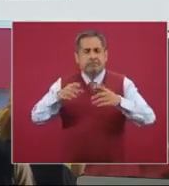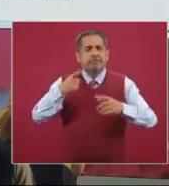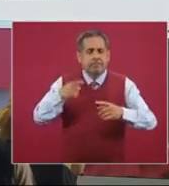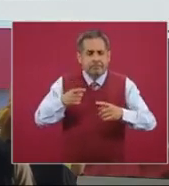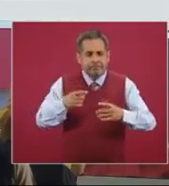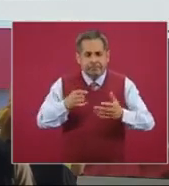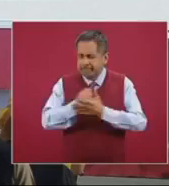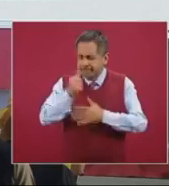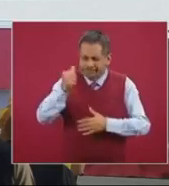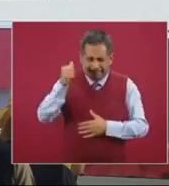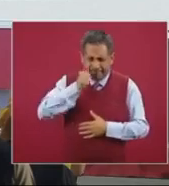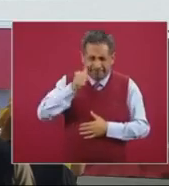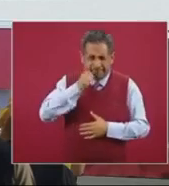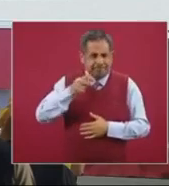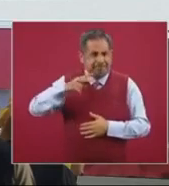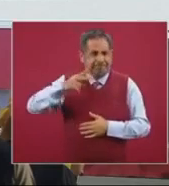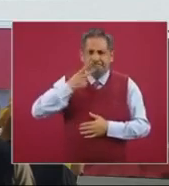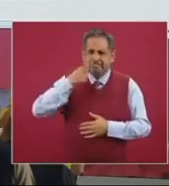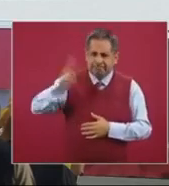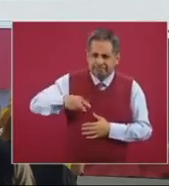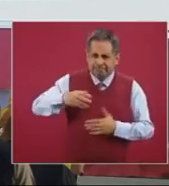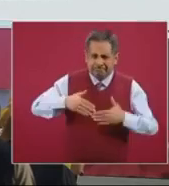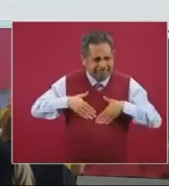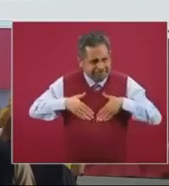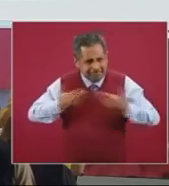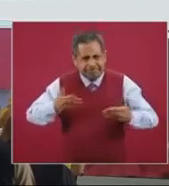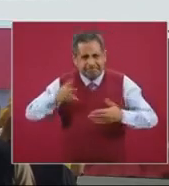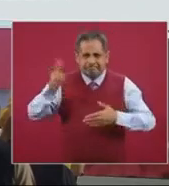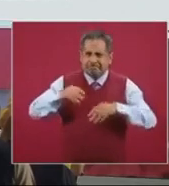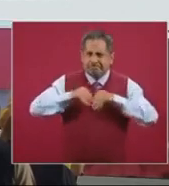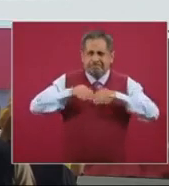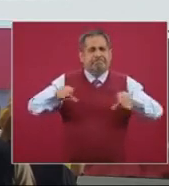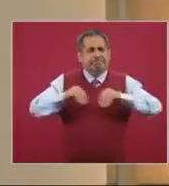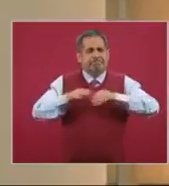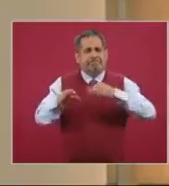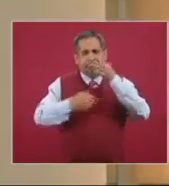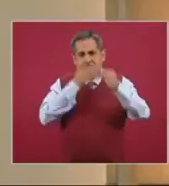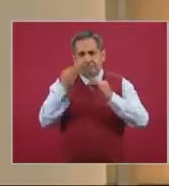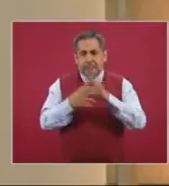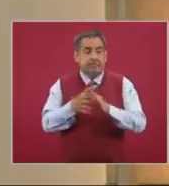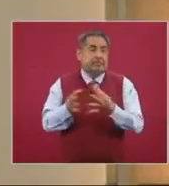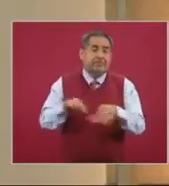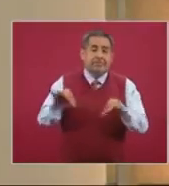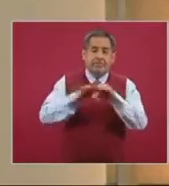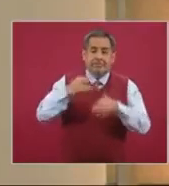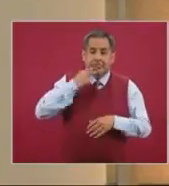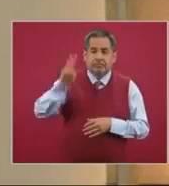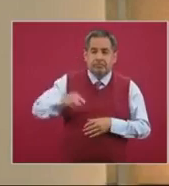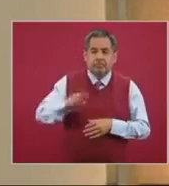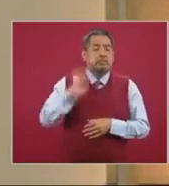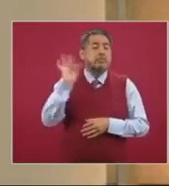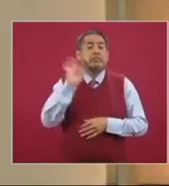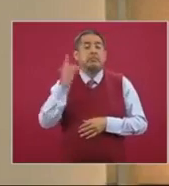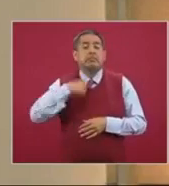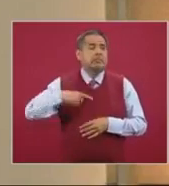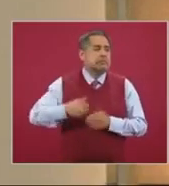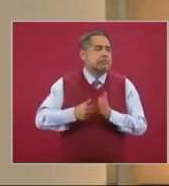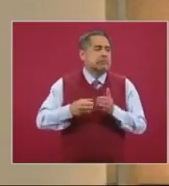decir siempre la verdad, siempre la verdad. La verdad es importantísima. Si uno no habla con la